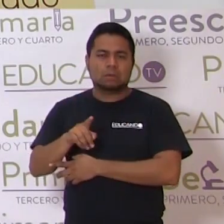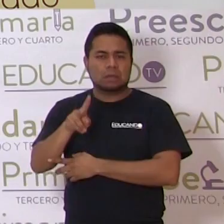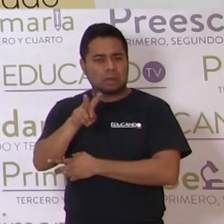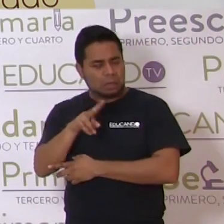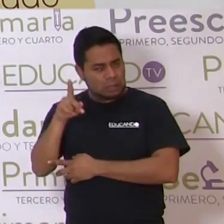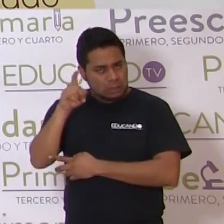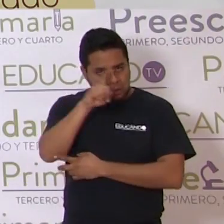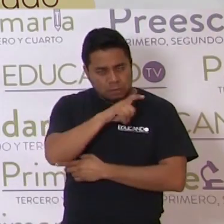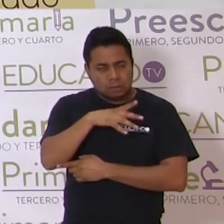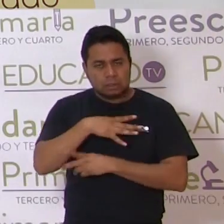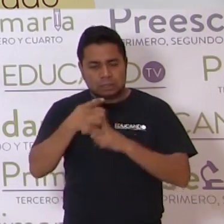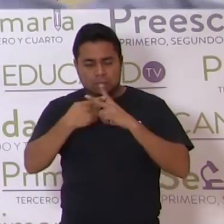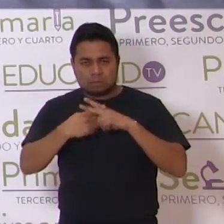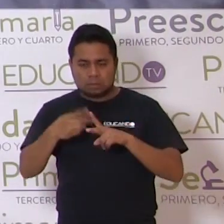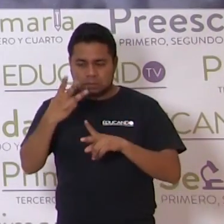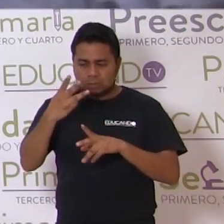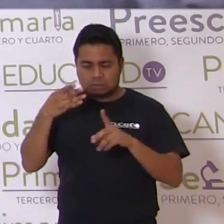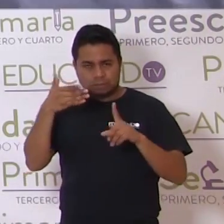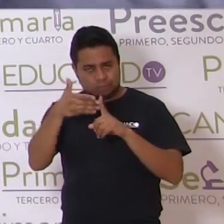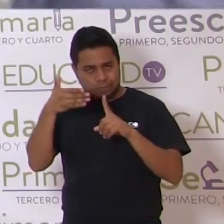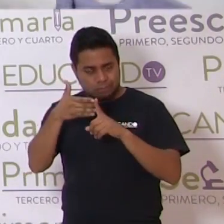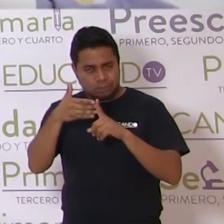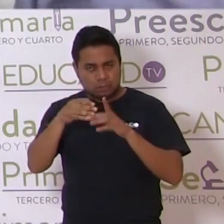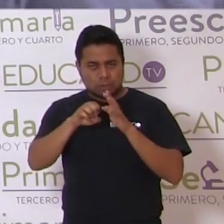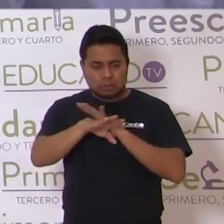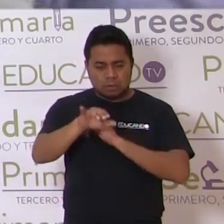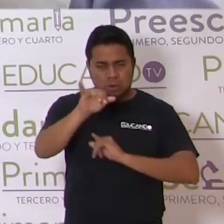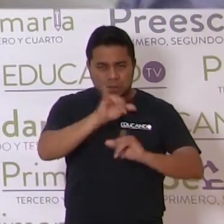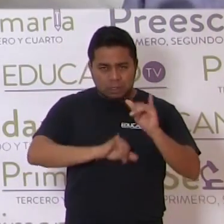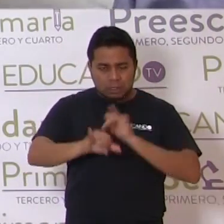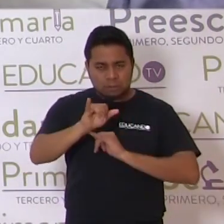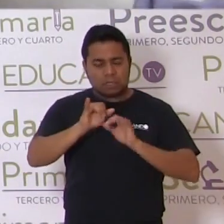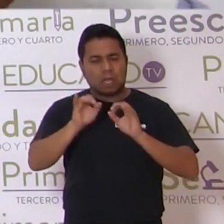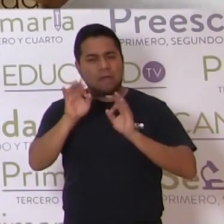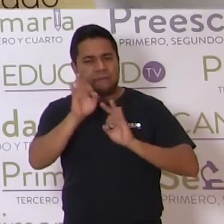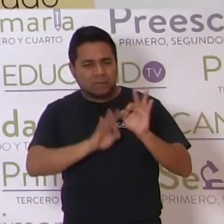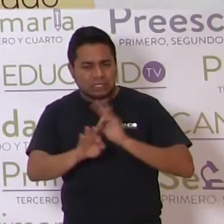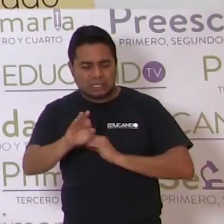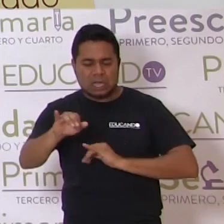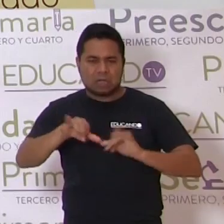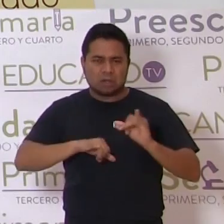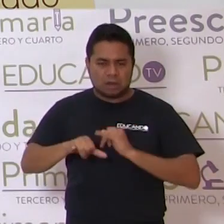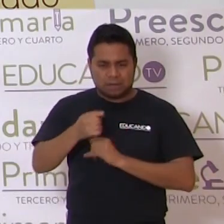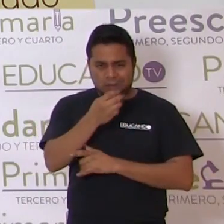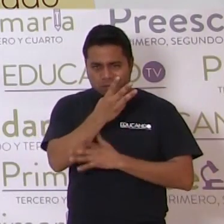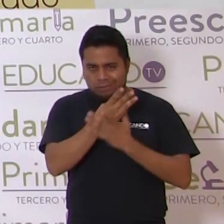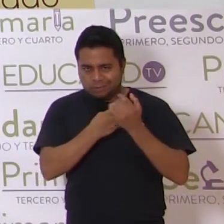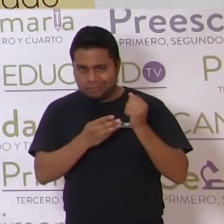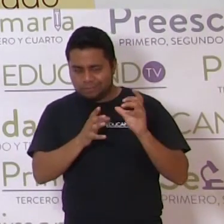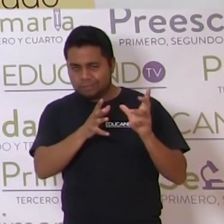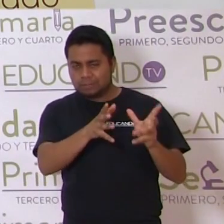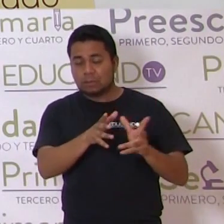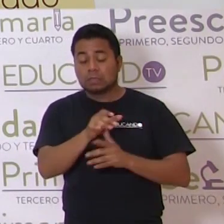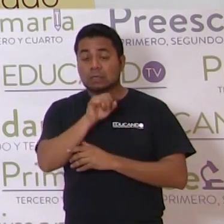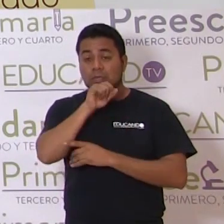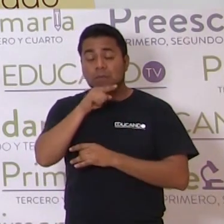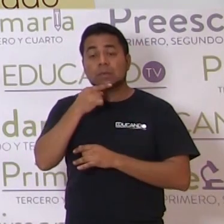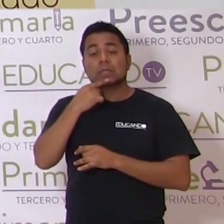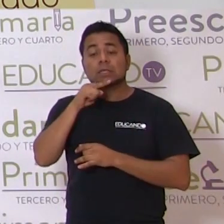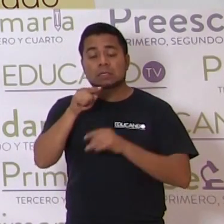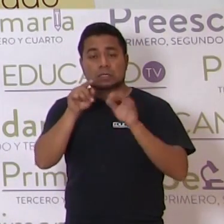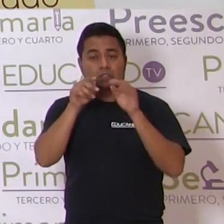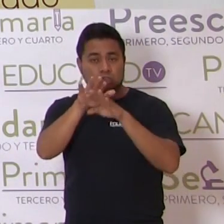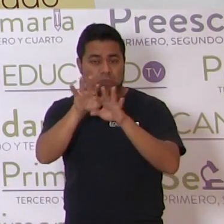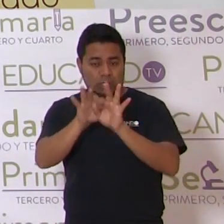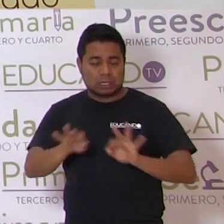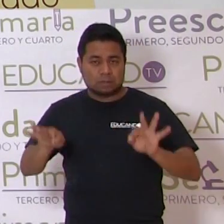a partir de tres interacciones de químicas, físicas y geográficas. Y además nos dice la importancia de